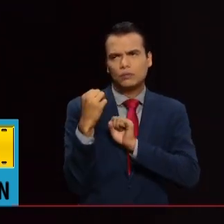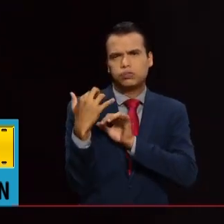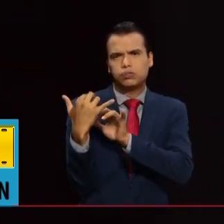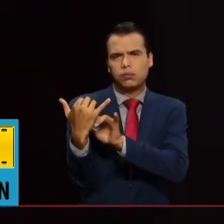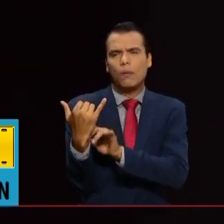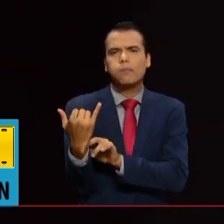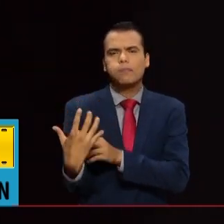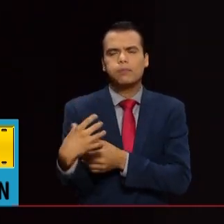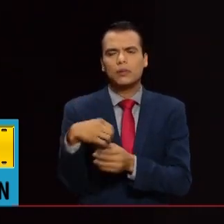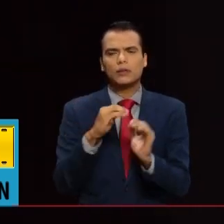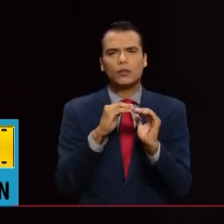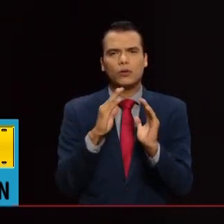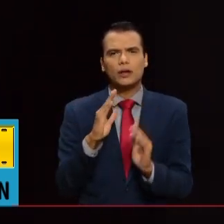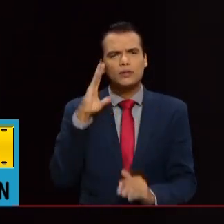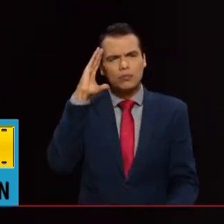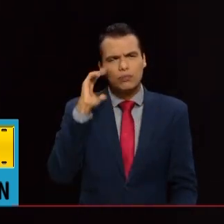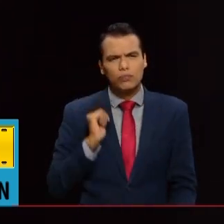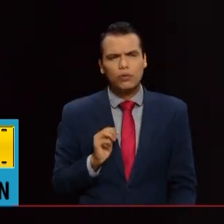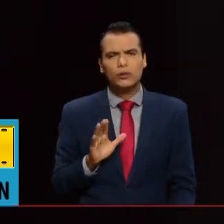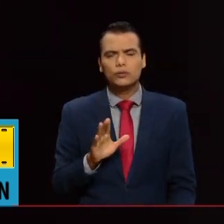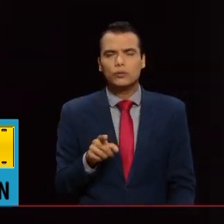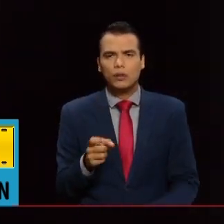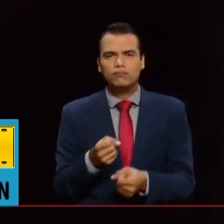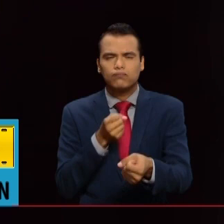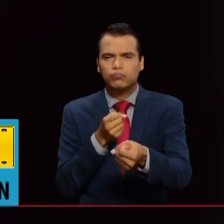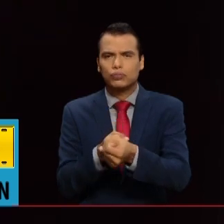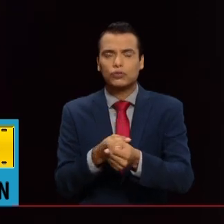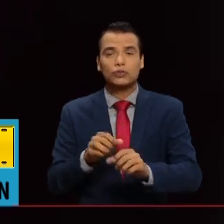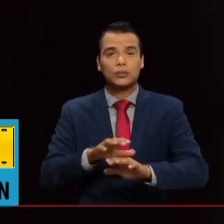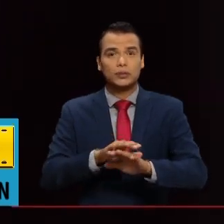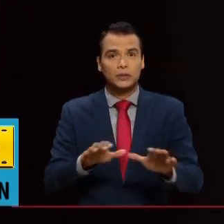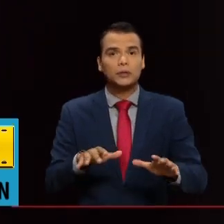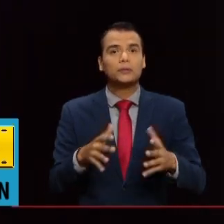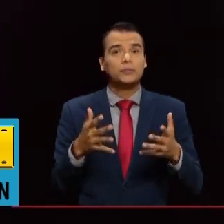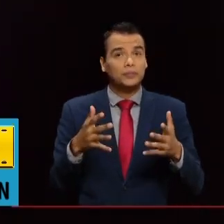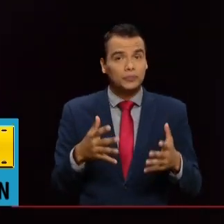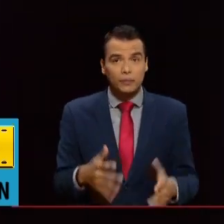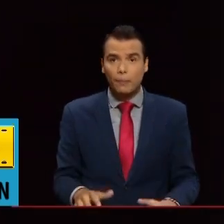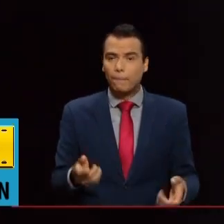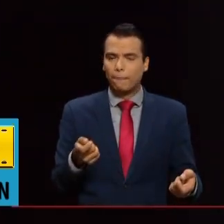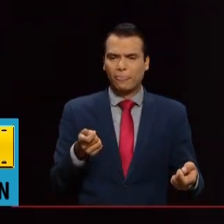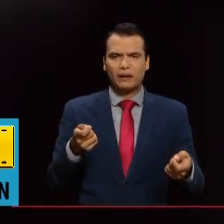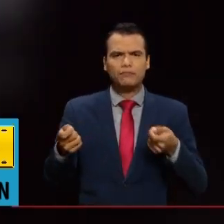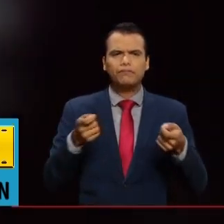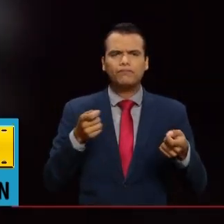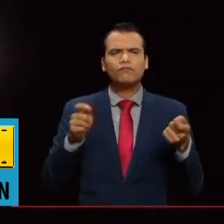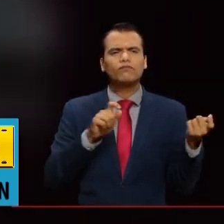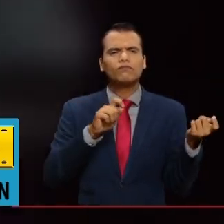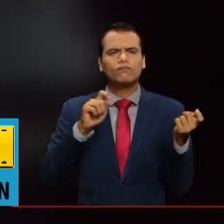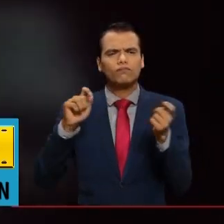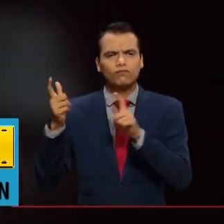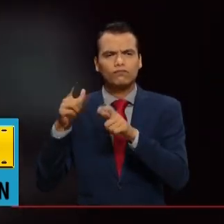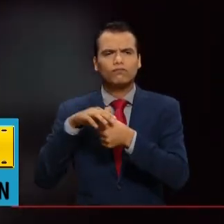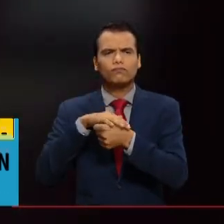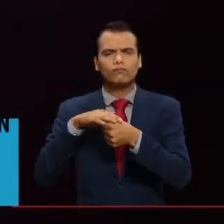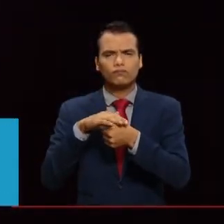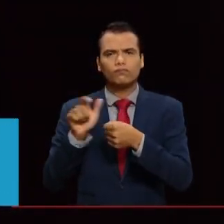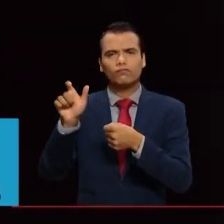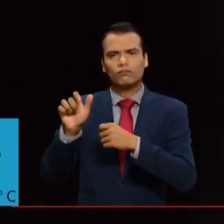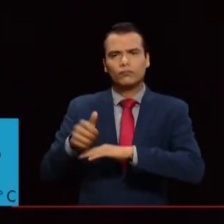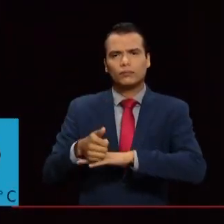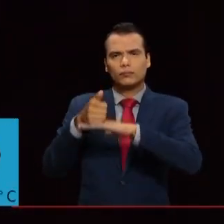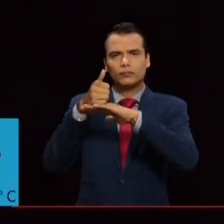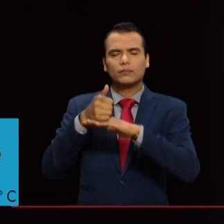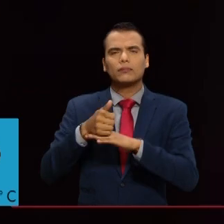las estaciones de policía. A esta hora la situación está controlada, según se pudo establecer por parte del coronel Wilson Silva,